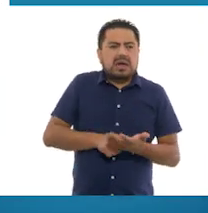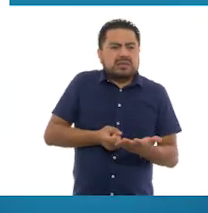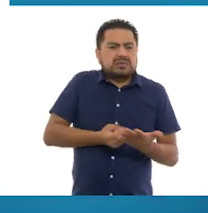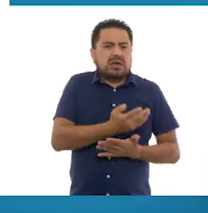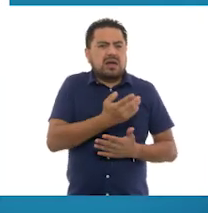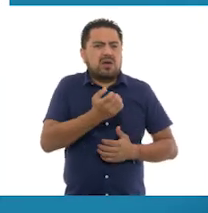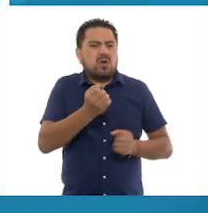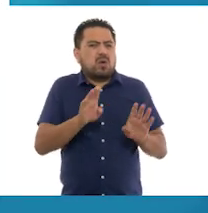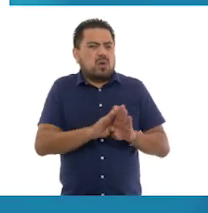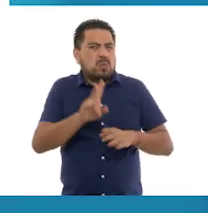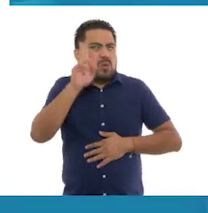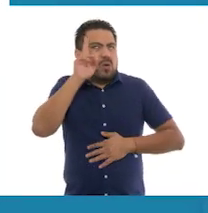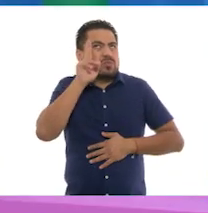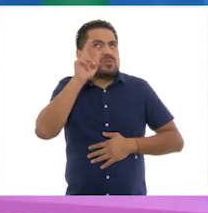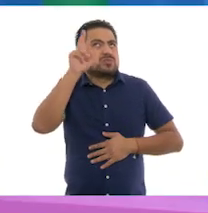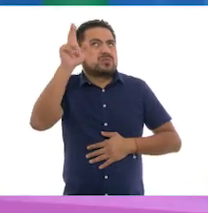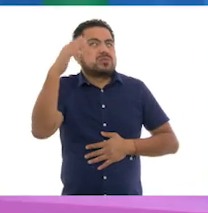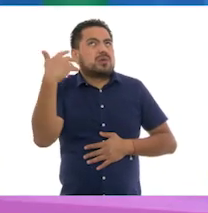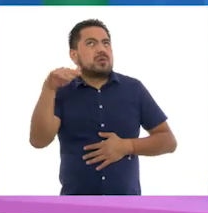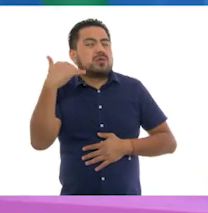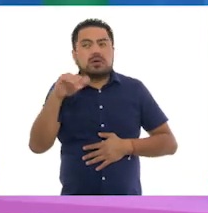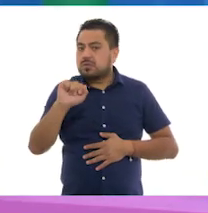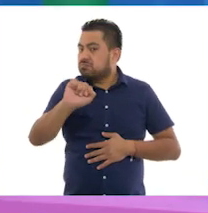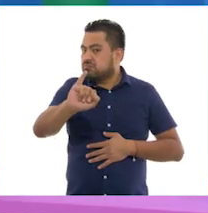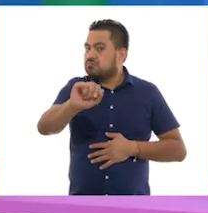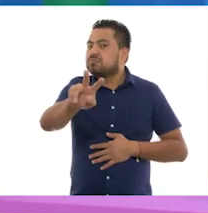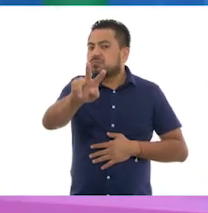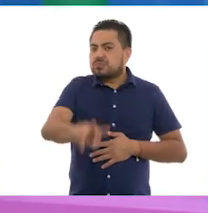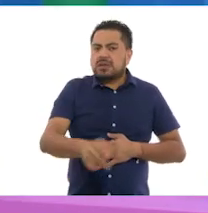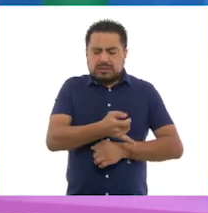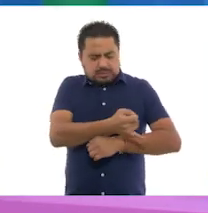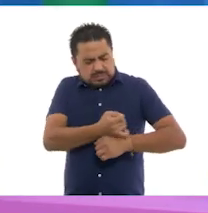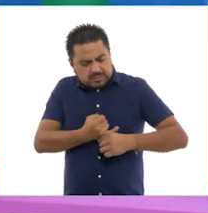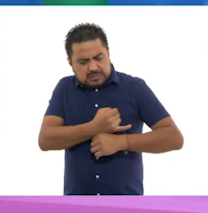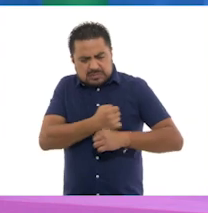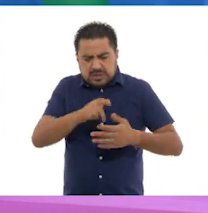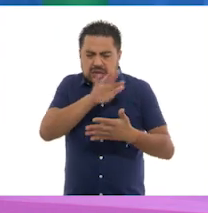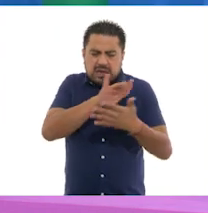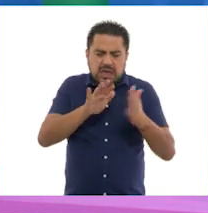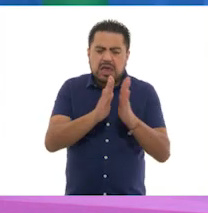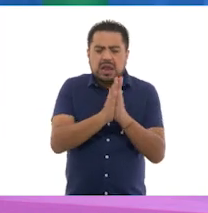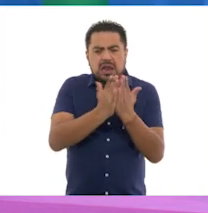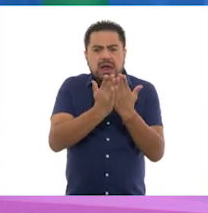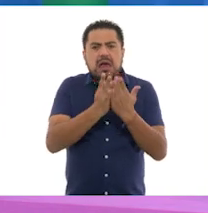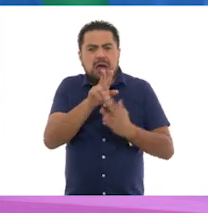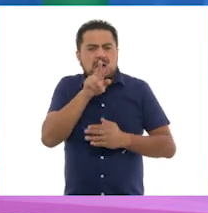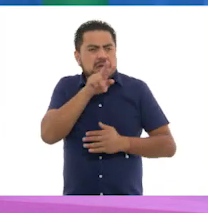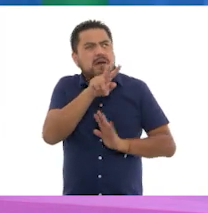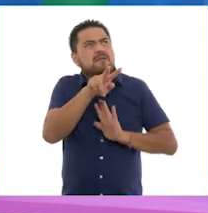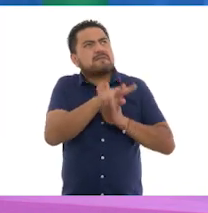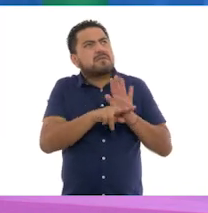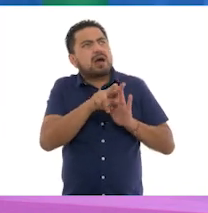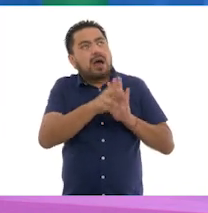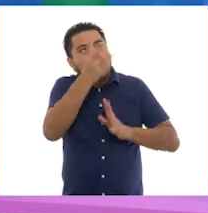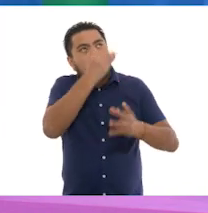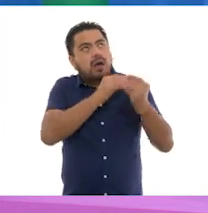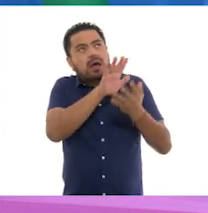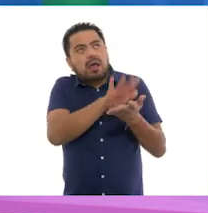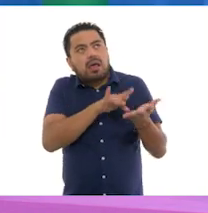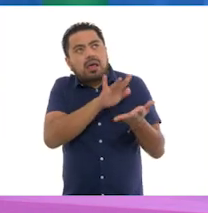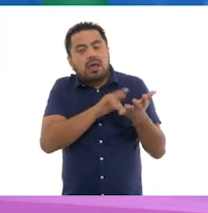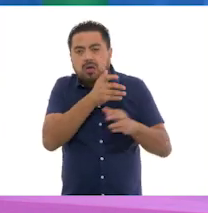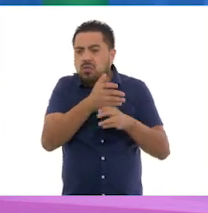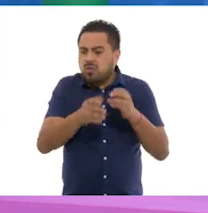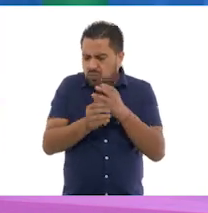la fantasía. Sí, eso es muy cierto. Y al investigar, ya sea leyendo un libro o observando un video, aprendemos nuevas cosas.